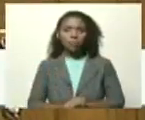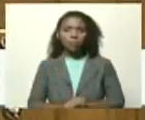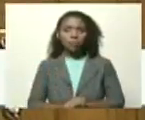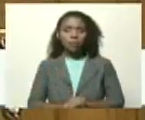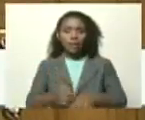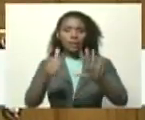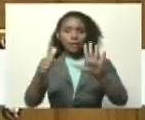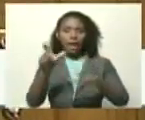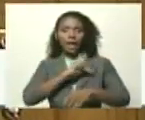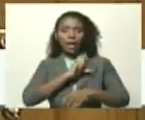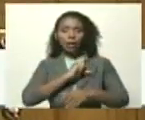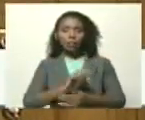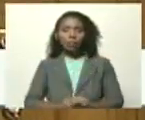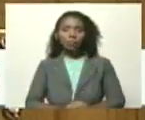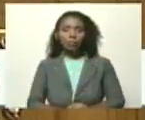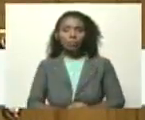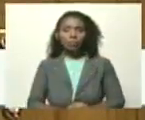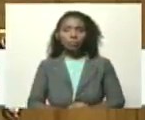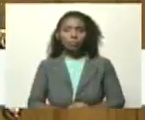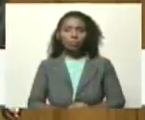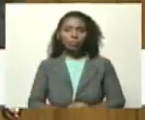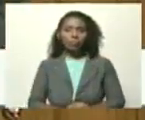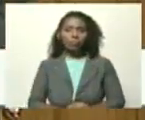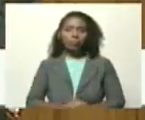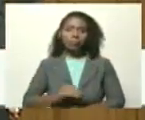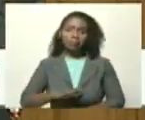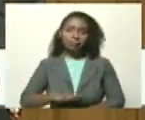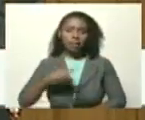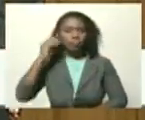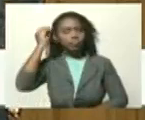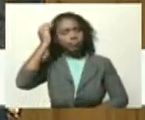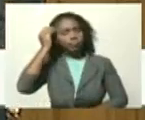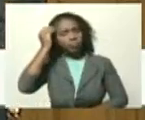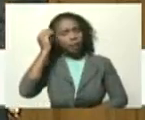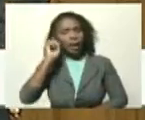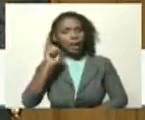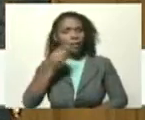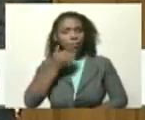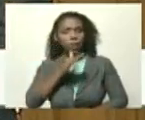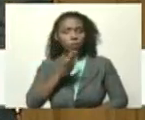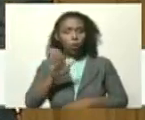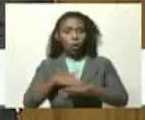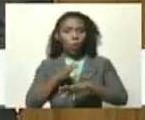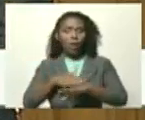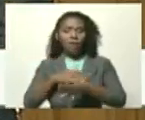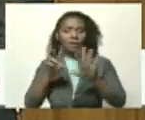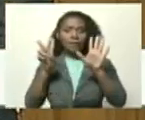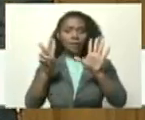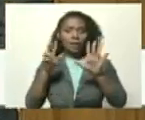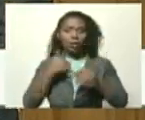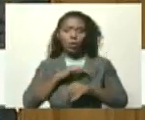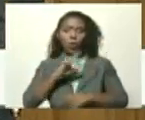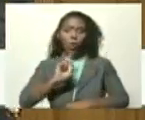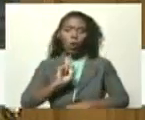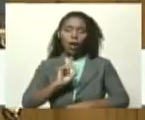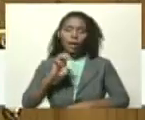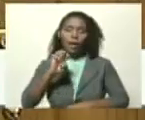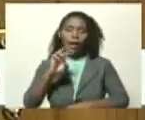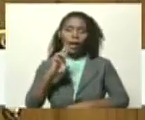6 de enero, estaremos pensando que este próximo jueves 7 no estará aquí